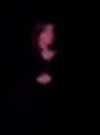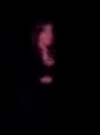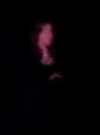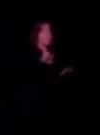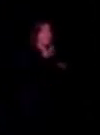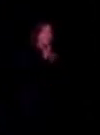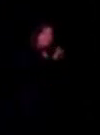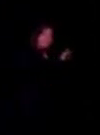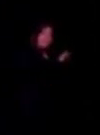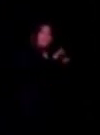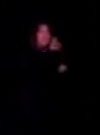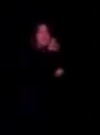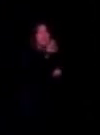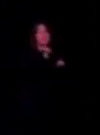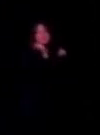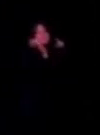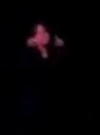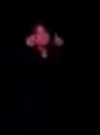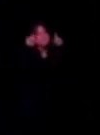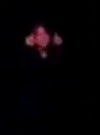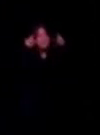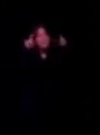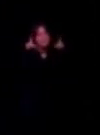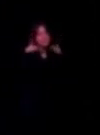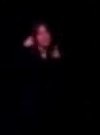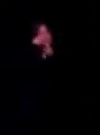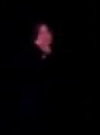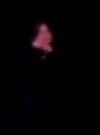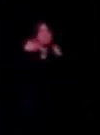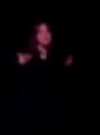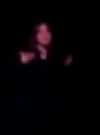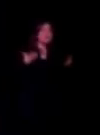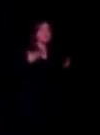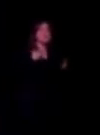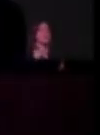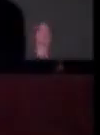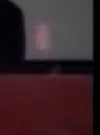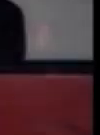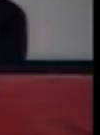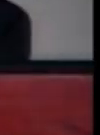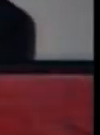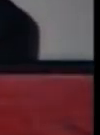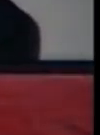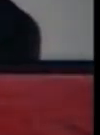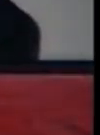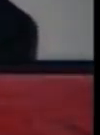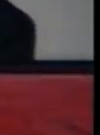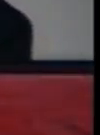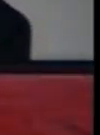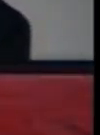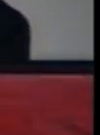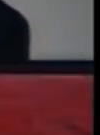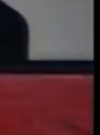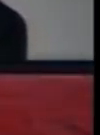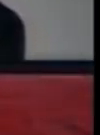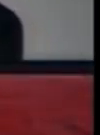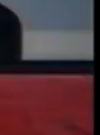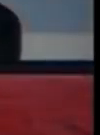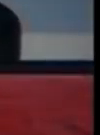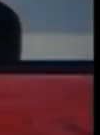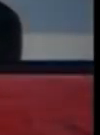orientada al desarrollo del bienestar personal y el bienestar social y a la transformación social en una sociedad más justa y